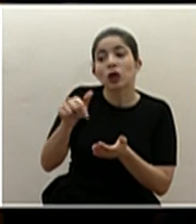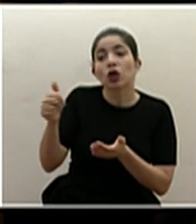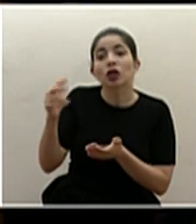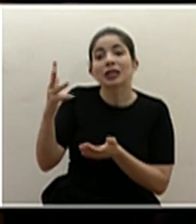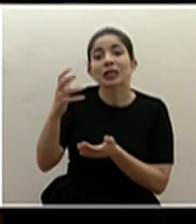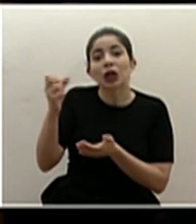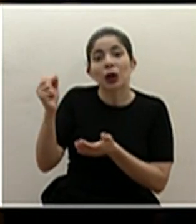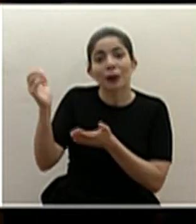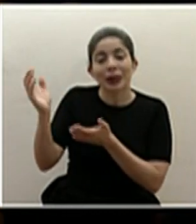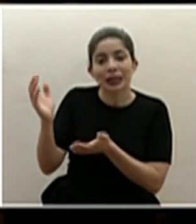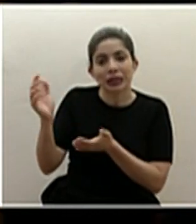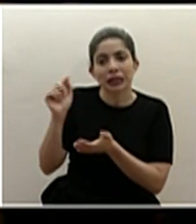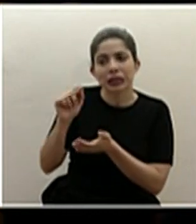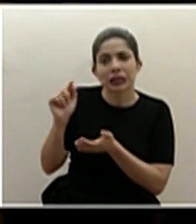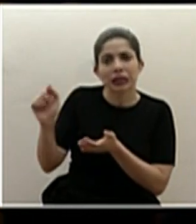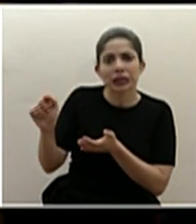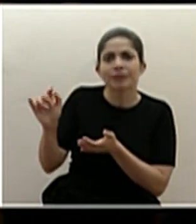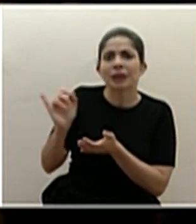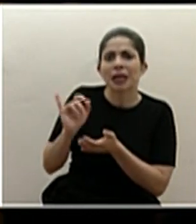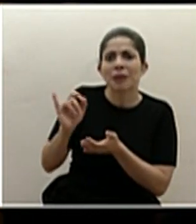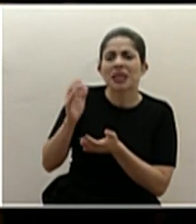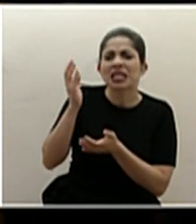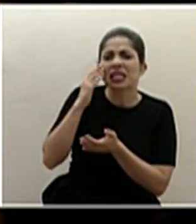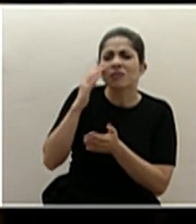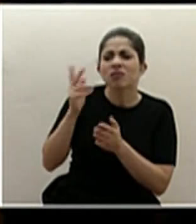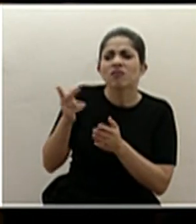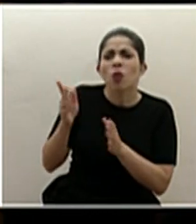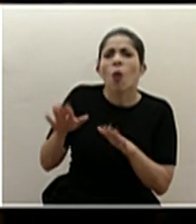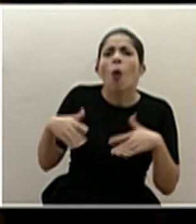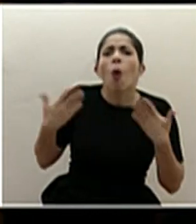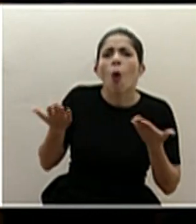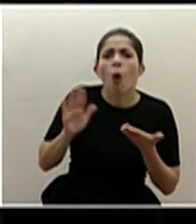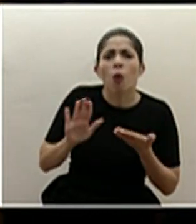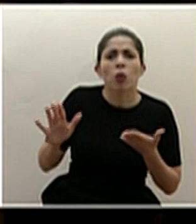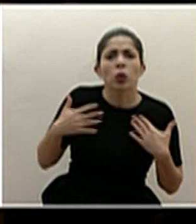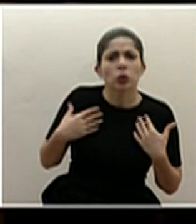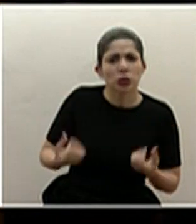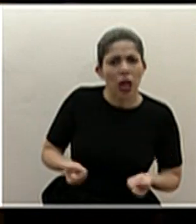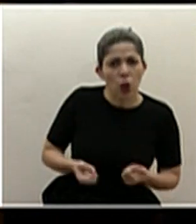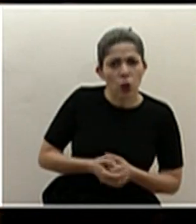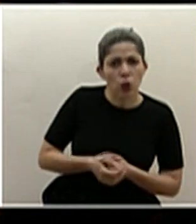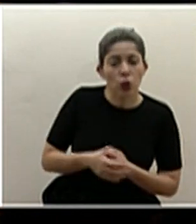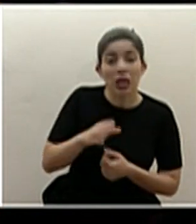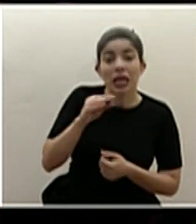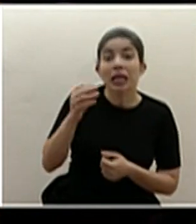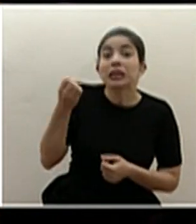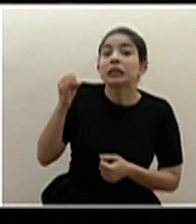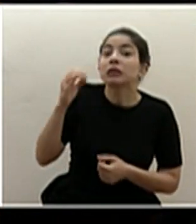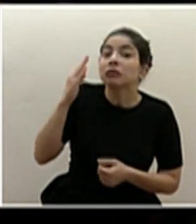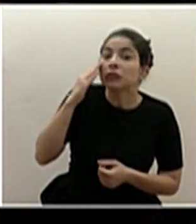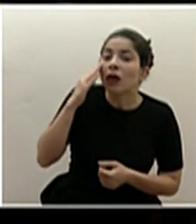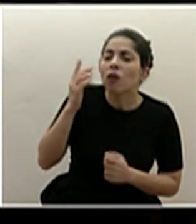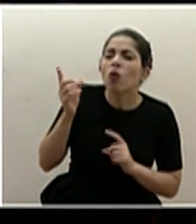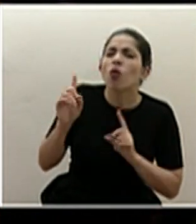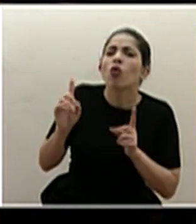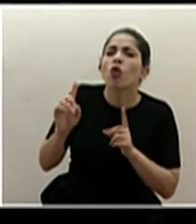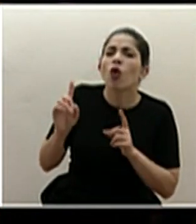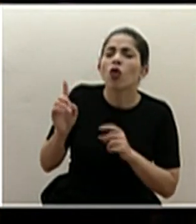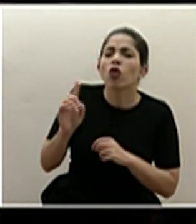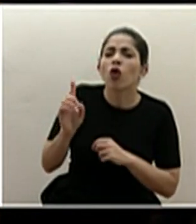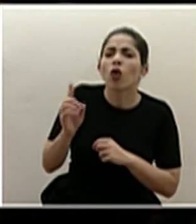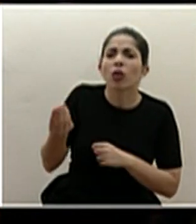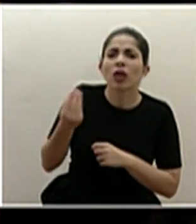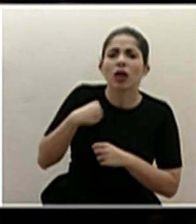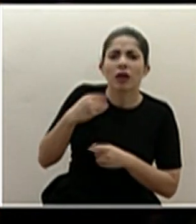meses, otro niño. También para saber cómo están ellos de salud y si se sabe también cuál fue la fuente de